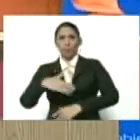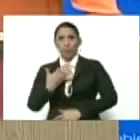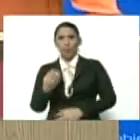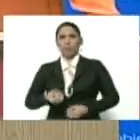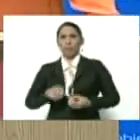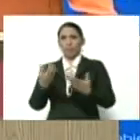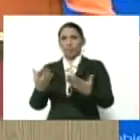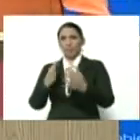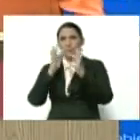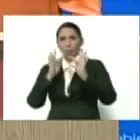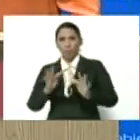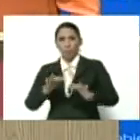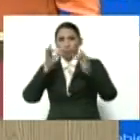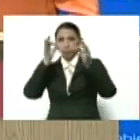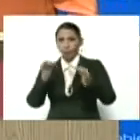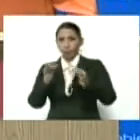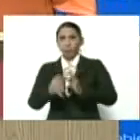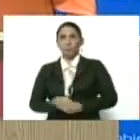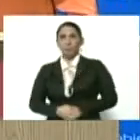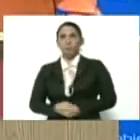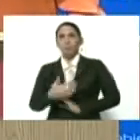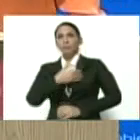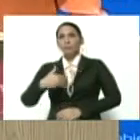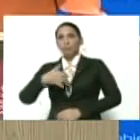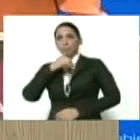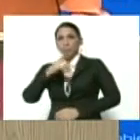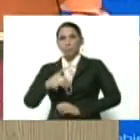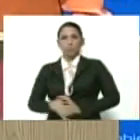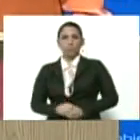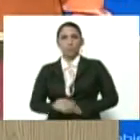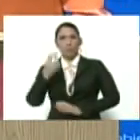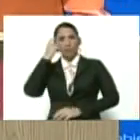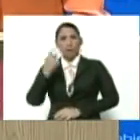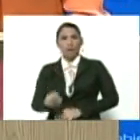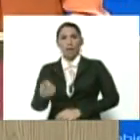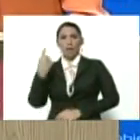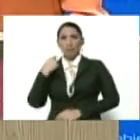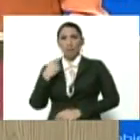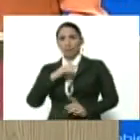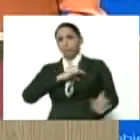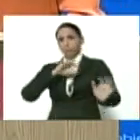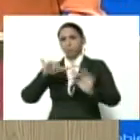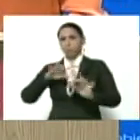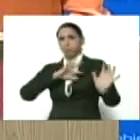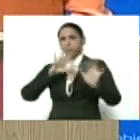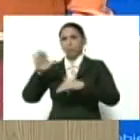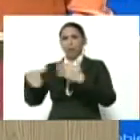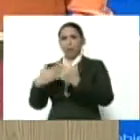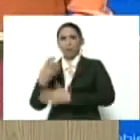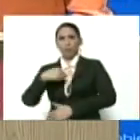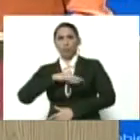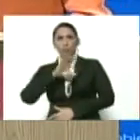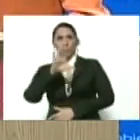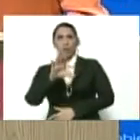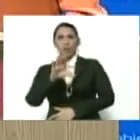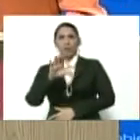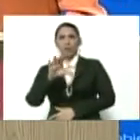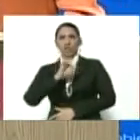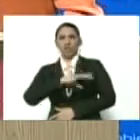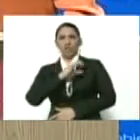de forma certera. Queremos informar que el día de ayer regresaron a nuestra patria procedentes de